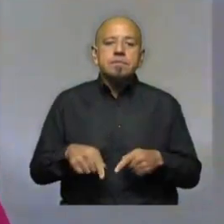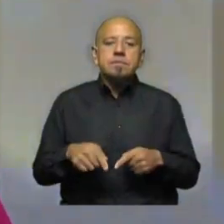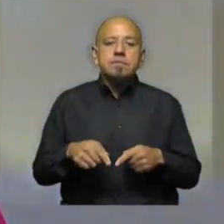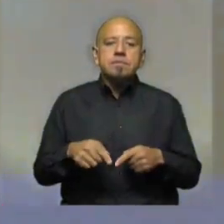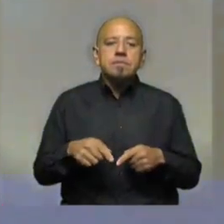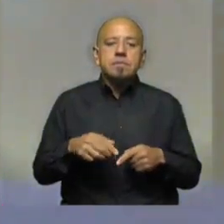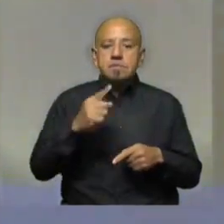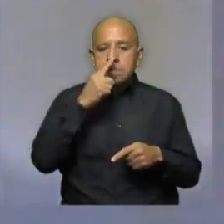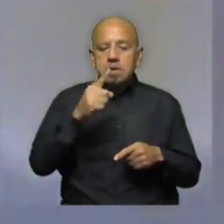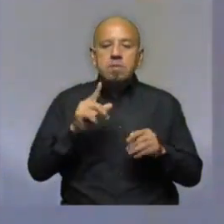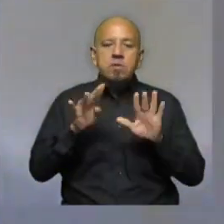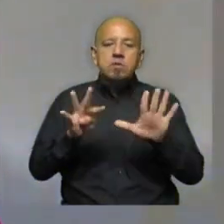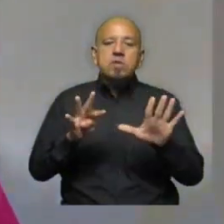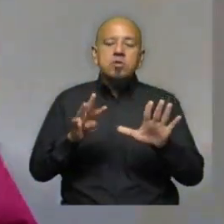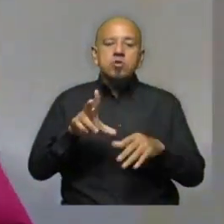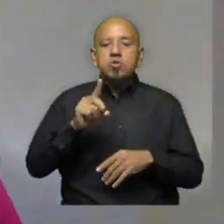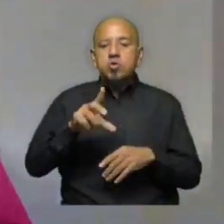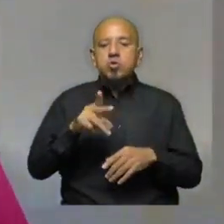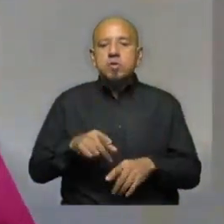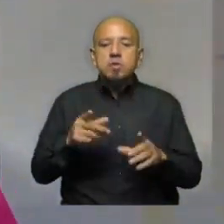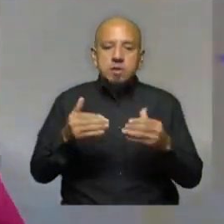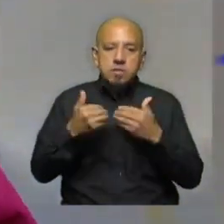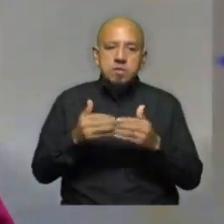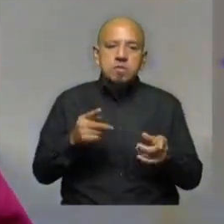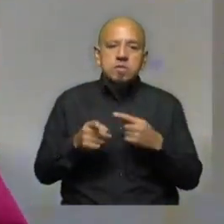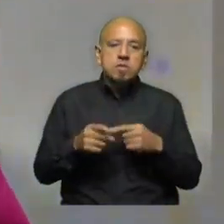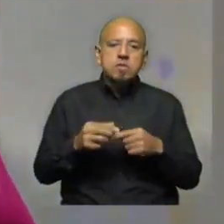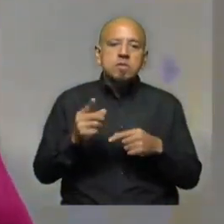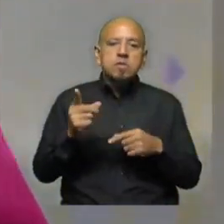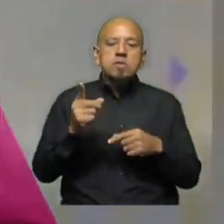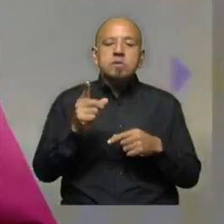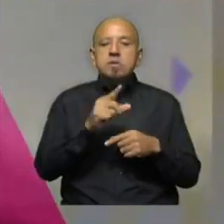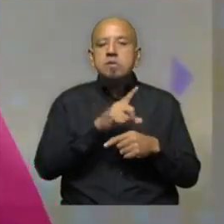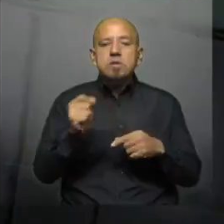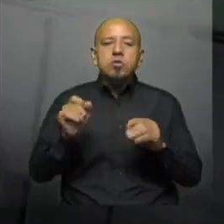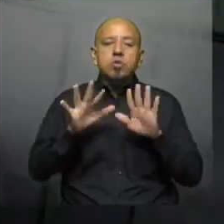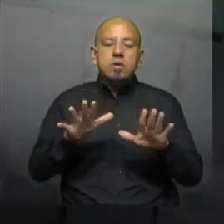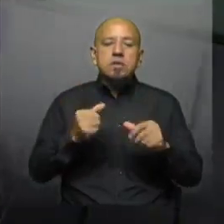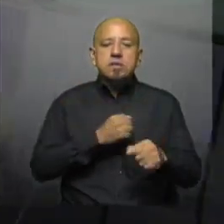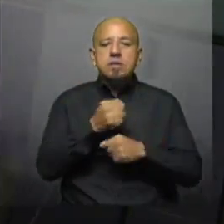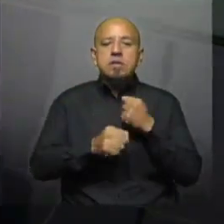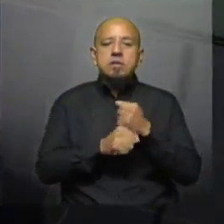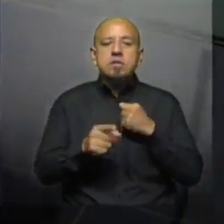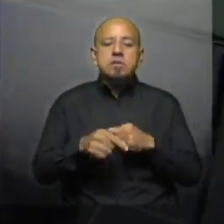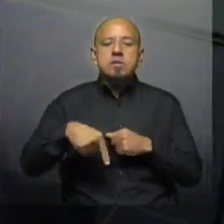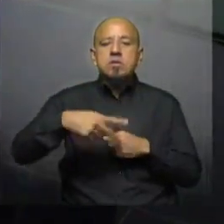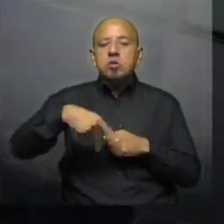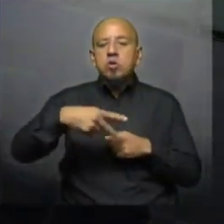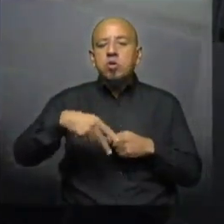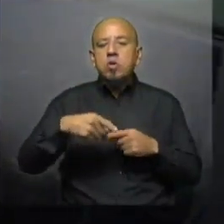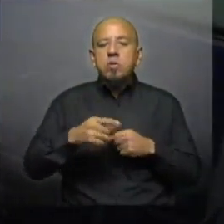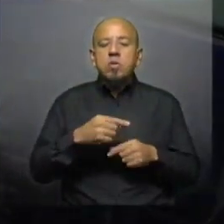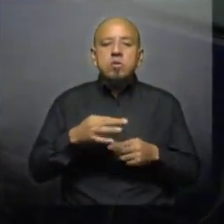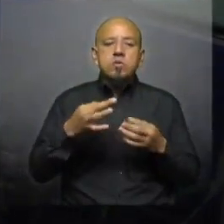en 1912, o sea que tiene 110 años. Wow. Este año, en noviembre,